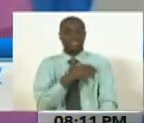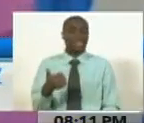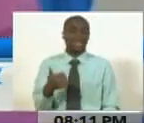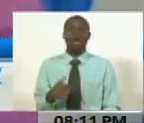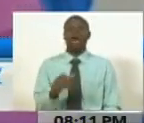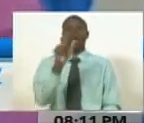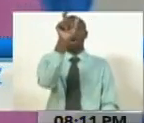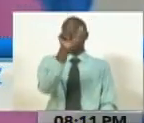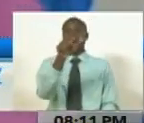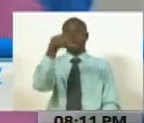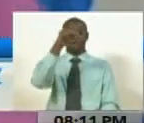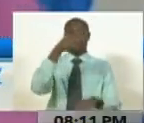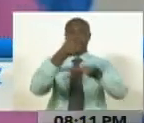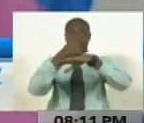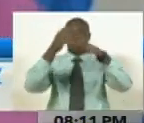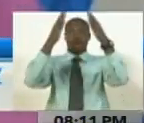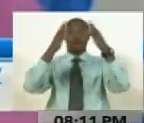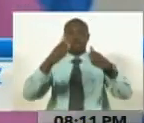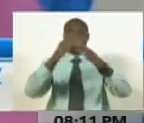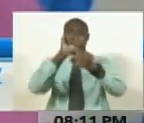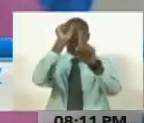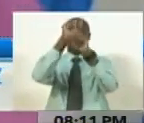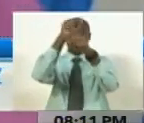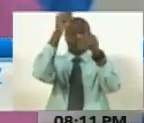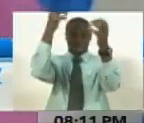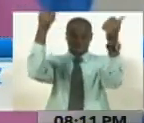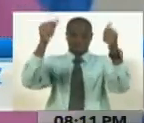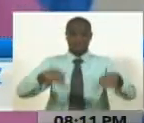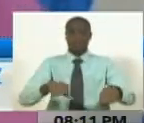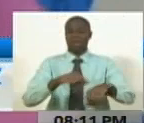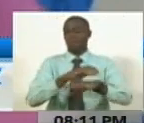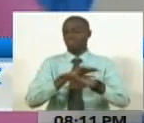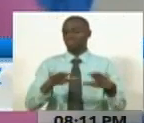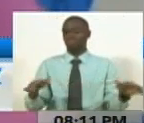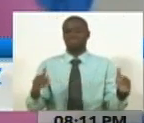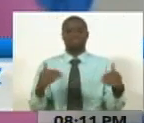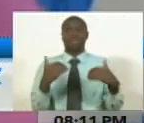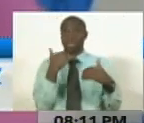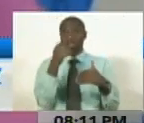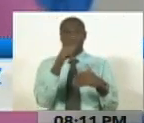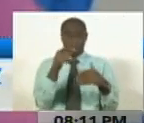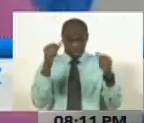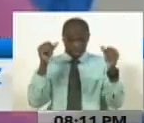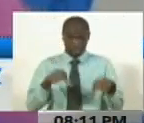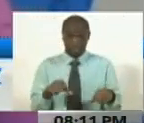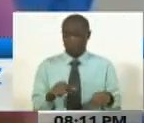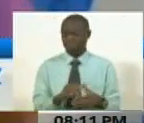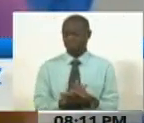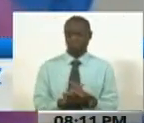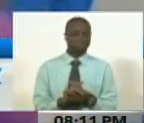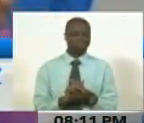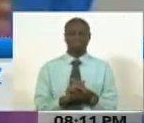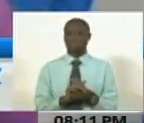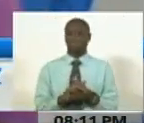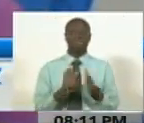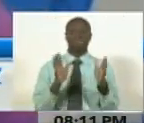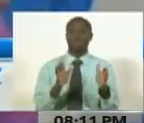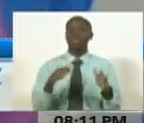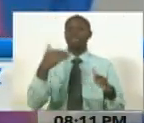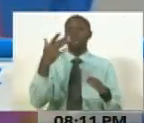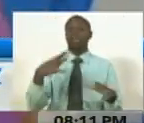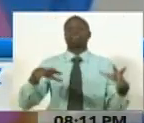derrocamiento del gobierno legítimo que hay en Venezuela, supera con creces, porque es el